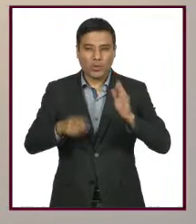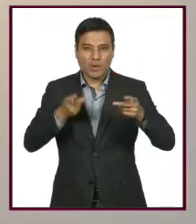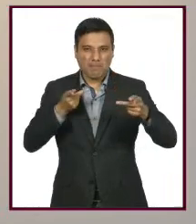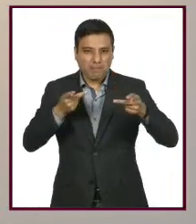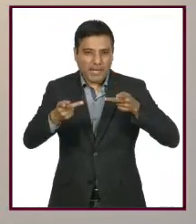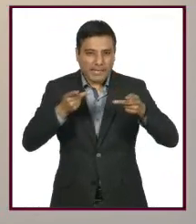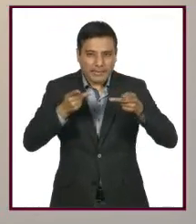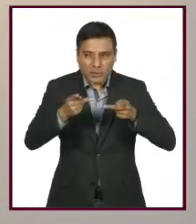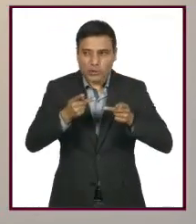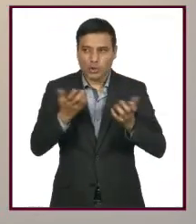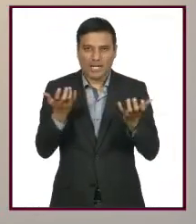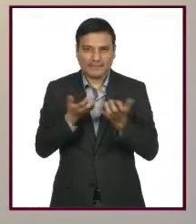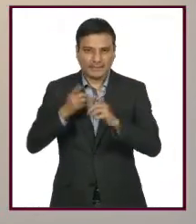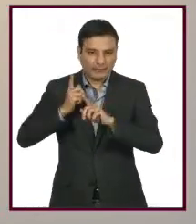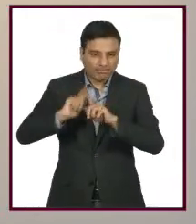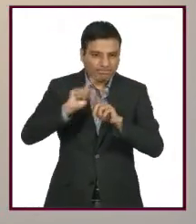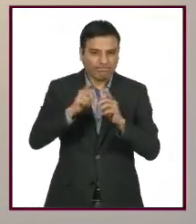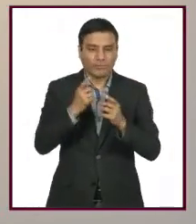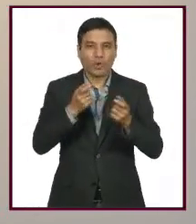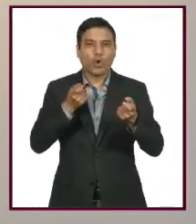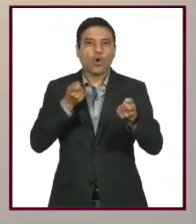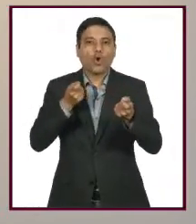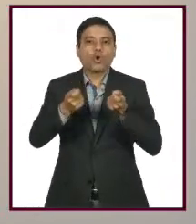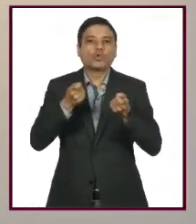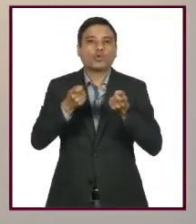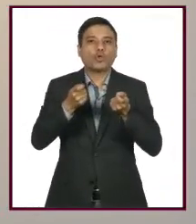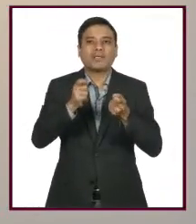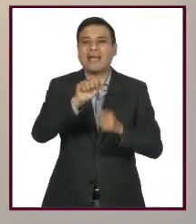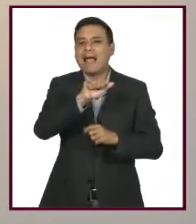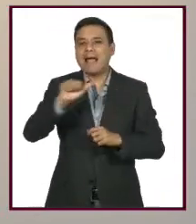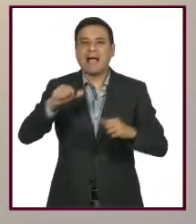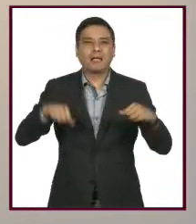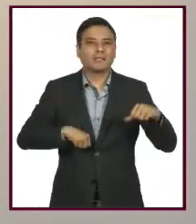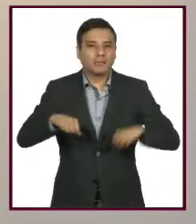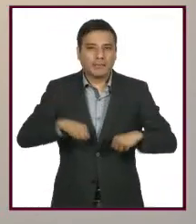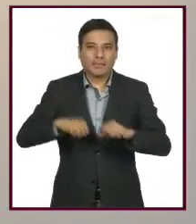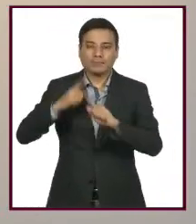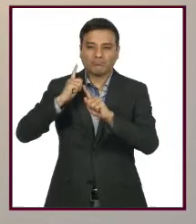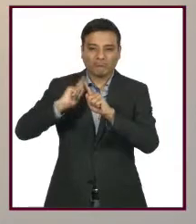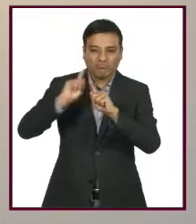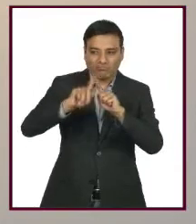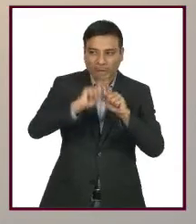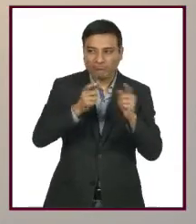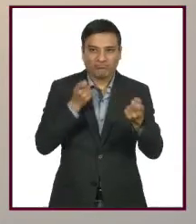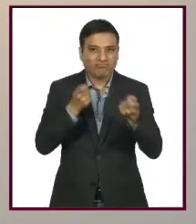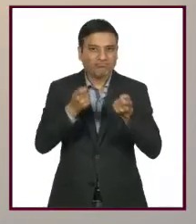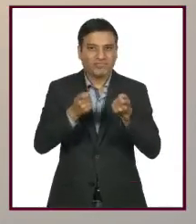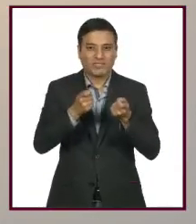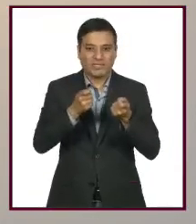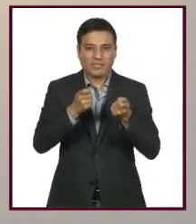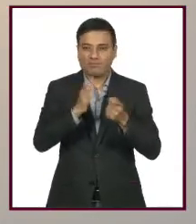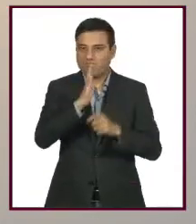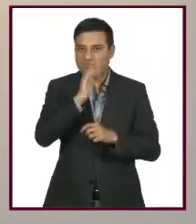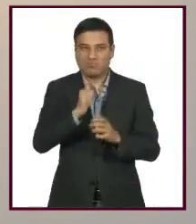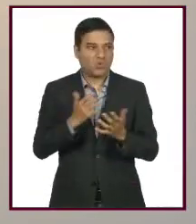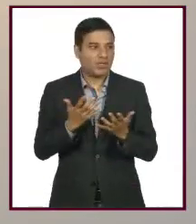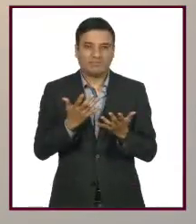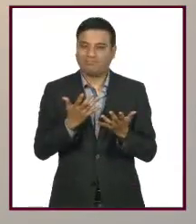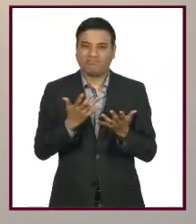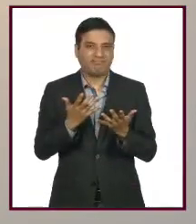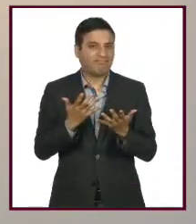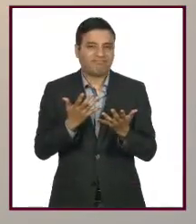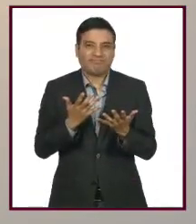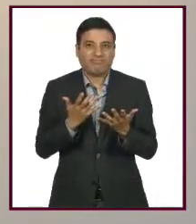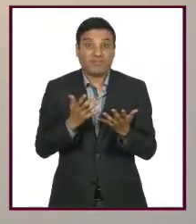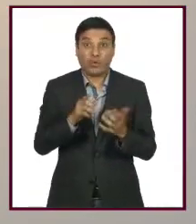ejecución, el control de cualquier actividad que hagamos, ¿no? Este control inhibitorio, pues también hace que